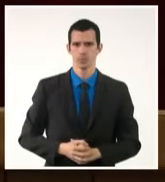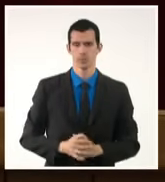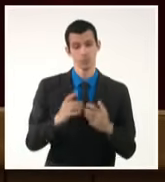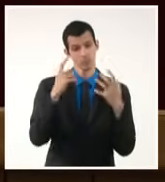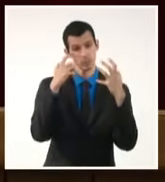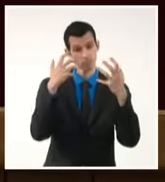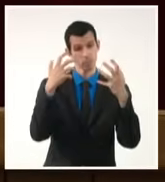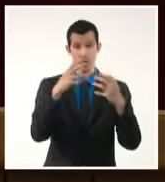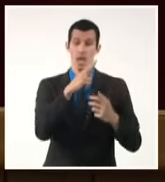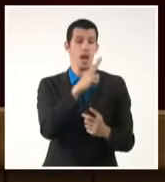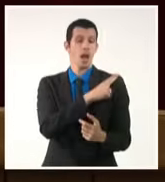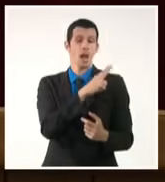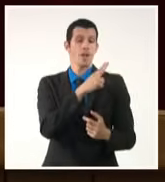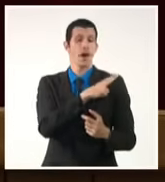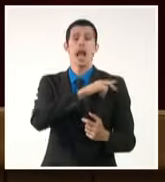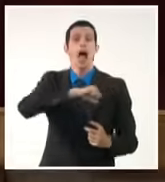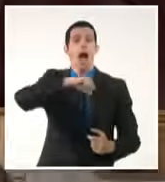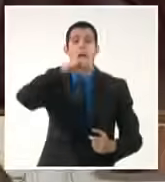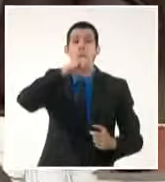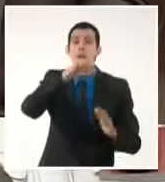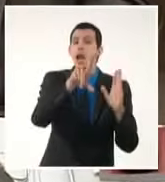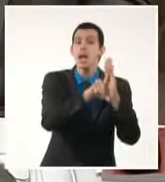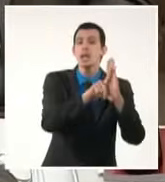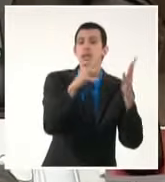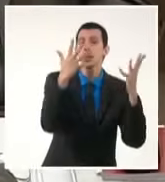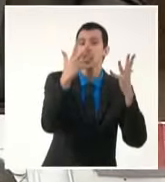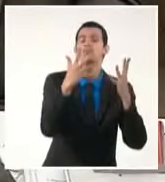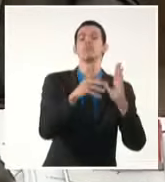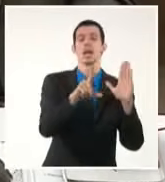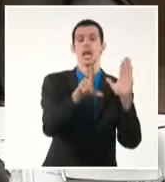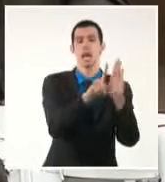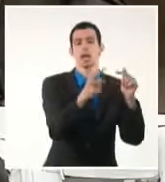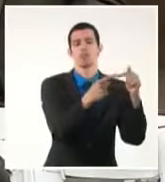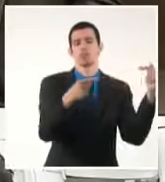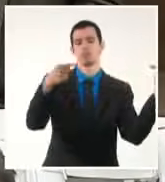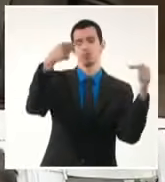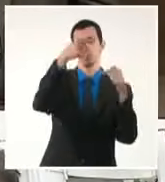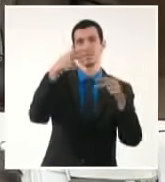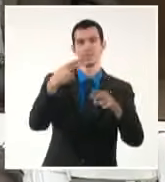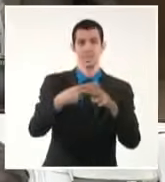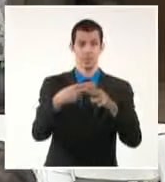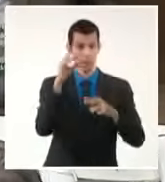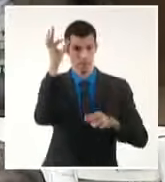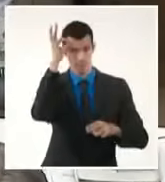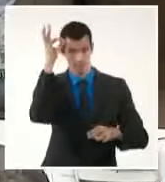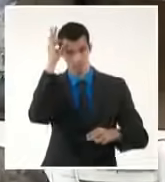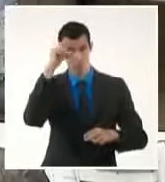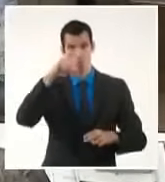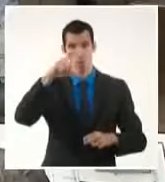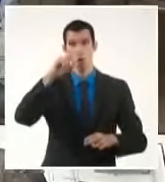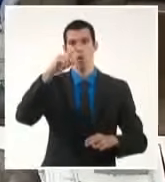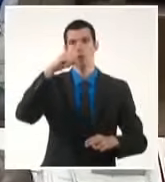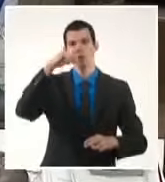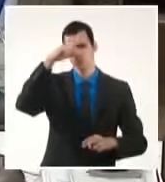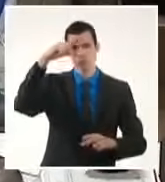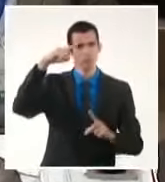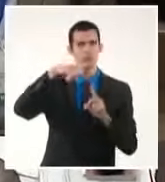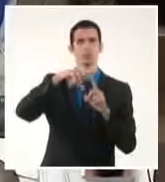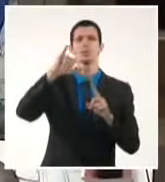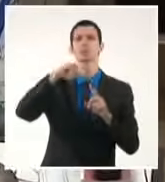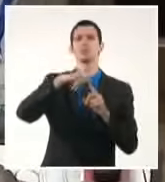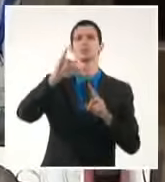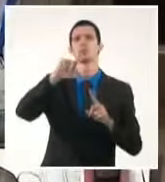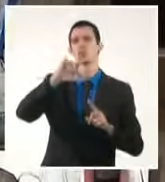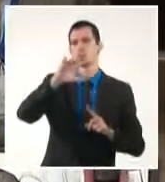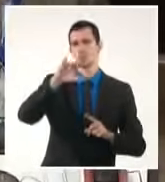fortalecimiento institucional del país. Es meritorio destacar en el orden del día de esta Asamblea el análisis de la implementación de